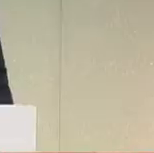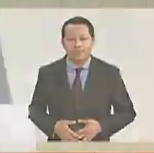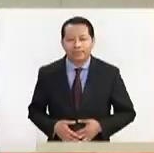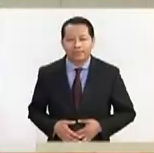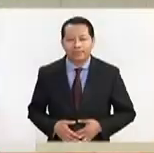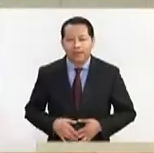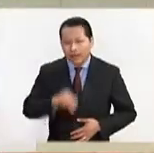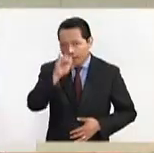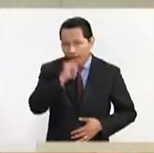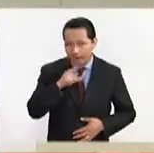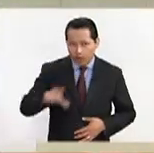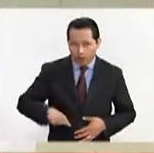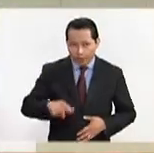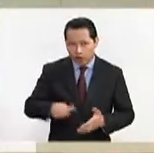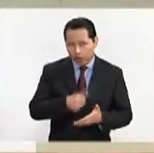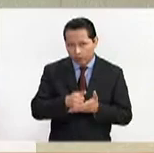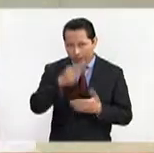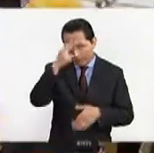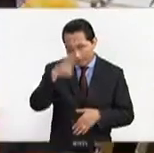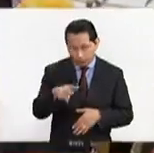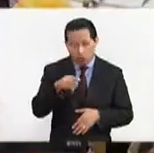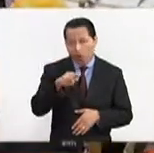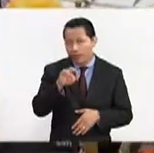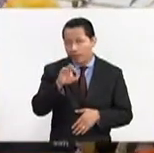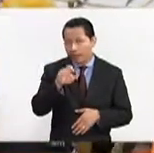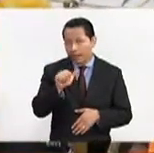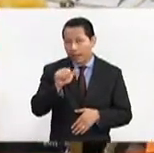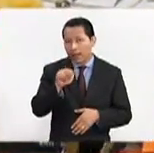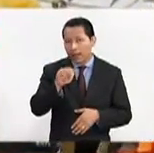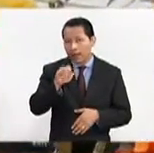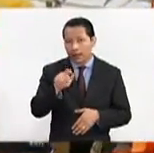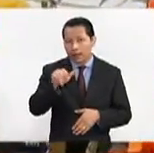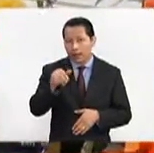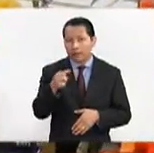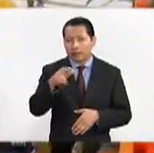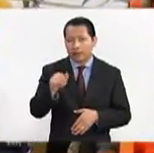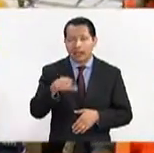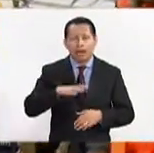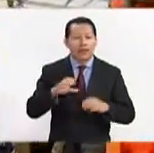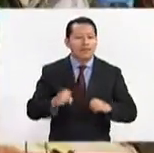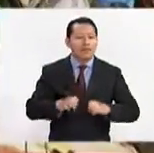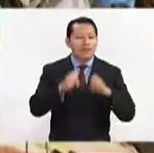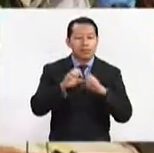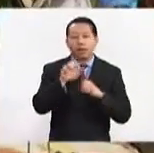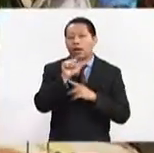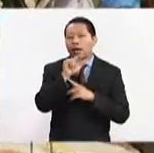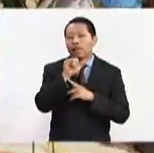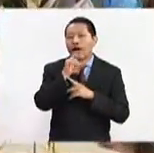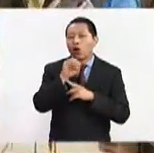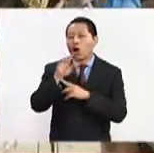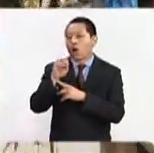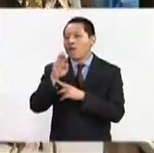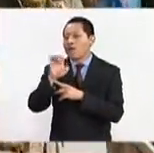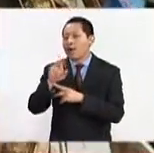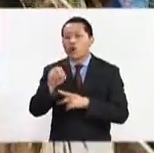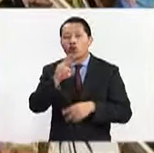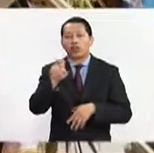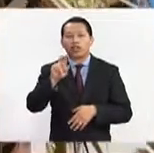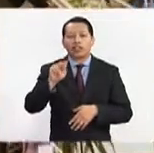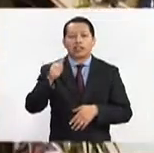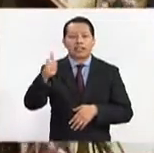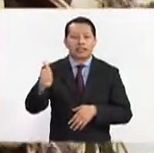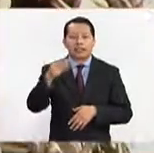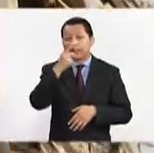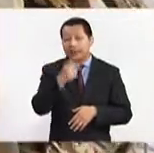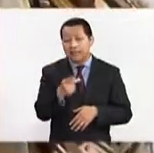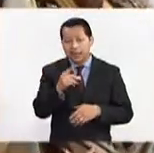El jefe de gobierno de la Ciudad de México, Miguel Ángel Mancera, informó que en el edificio derrumbado de Álvaro Obregón 286 se